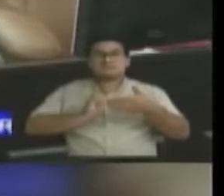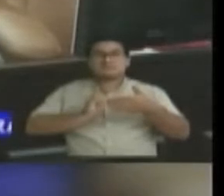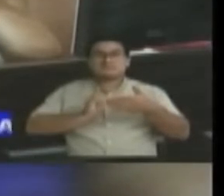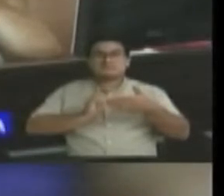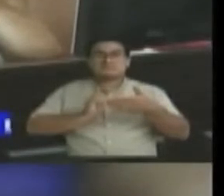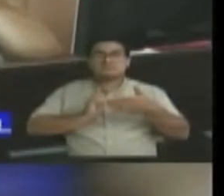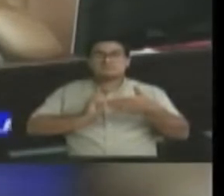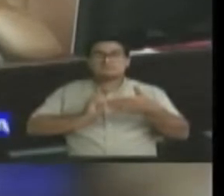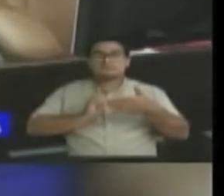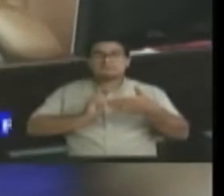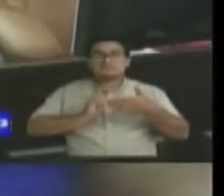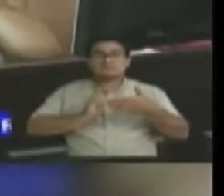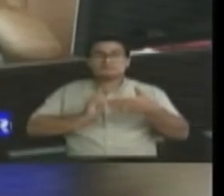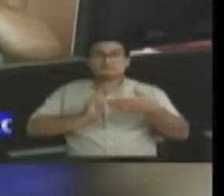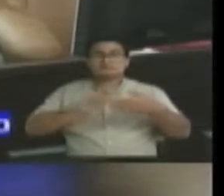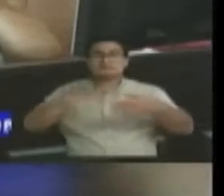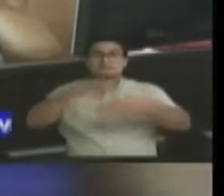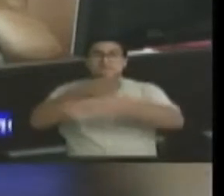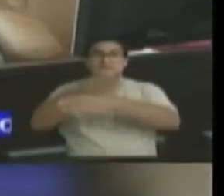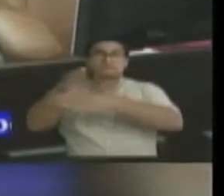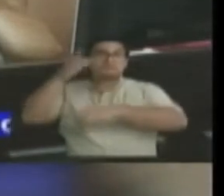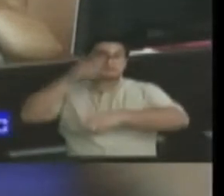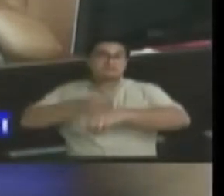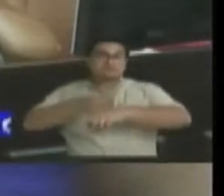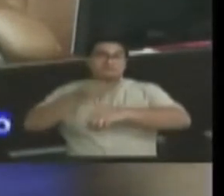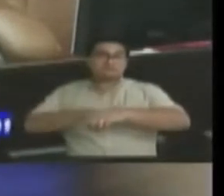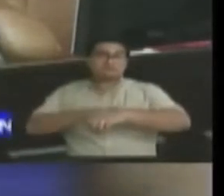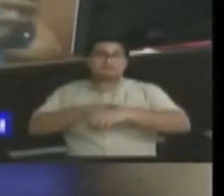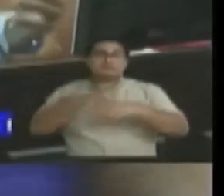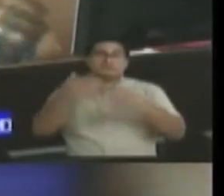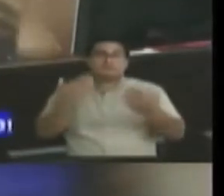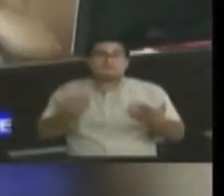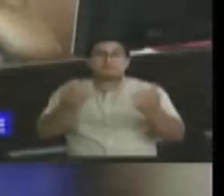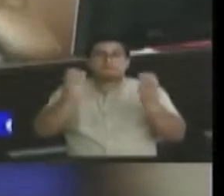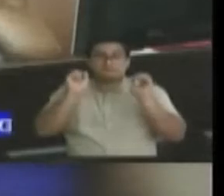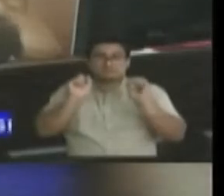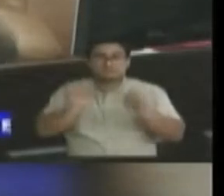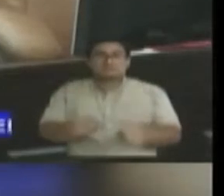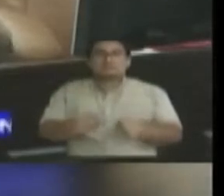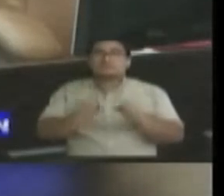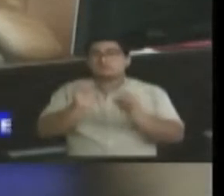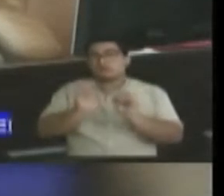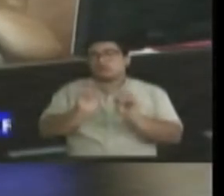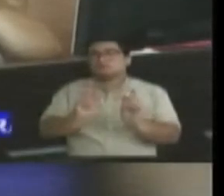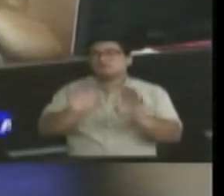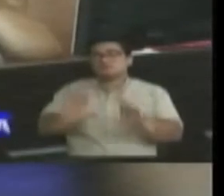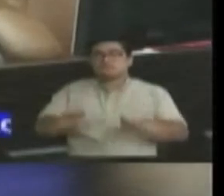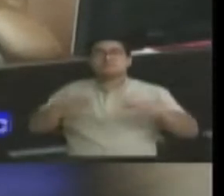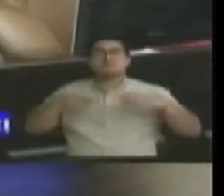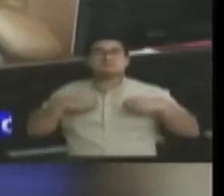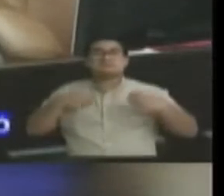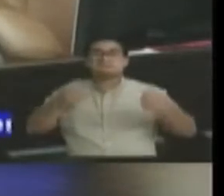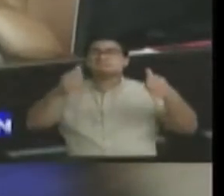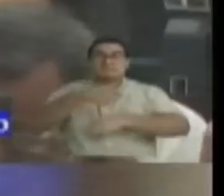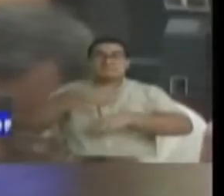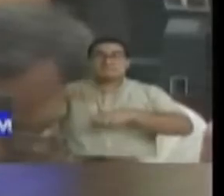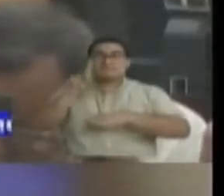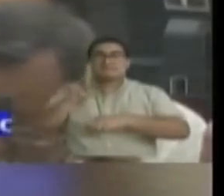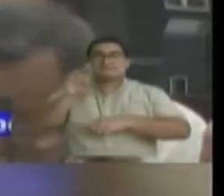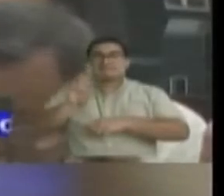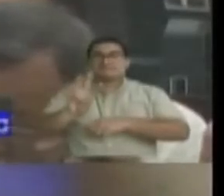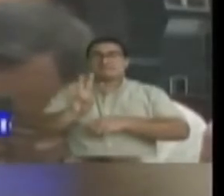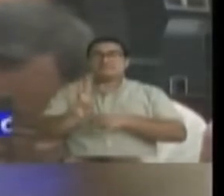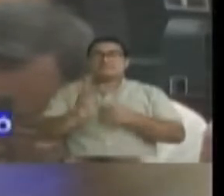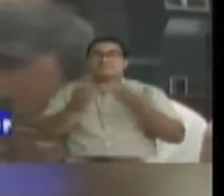a contraposición con el tiempo, para que te puedan aceptar esa negociación consensuada. Esto